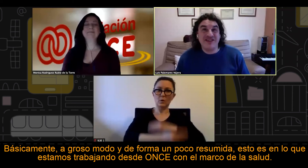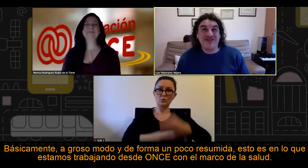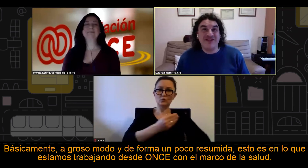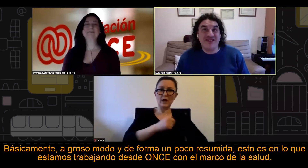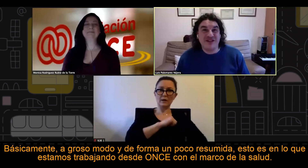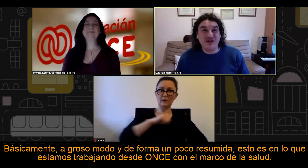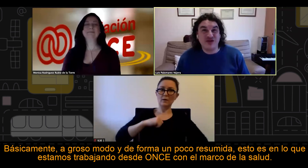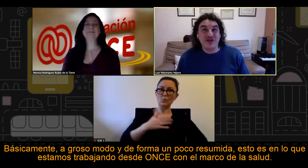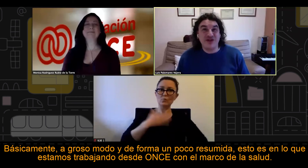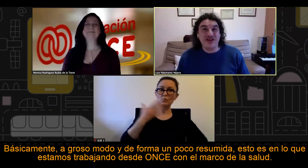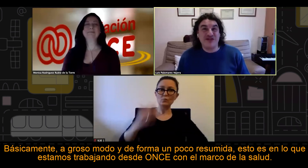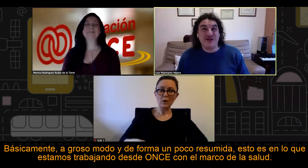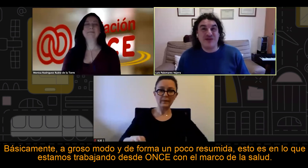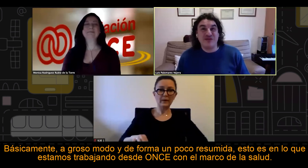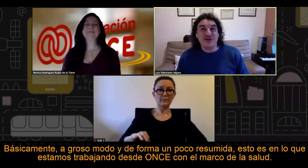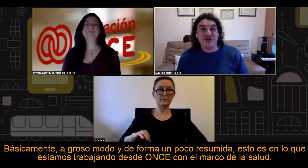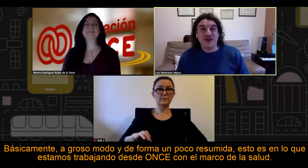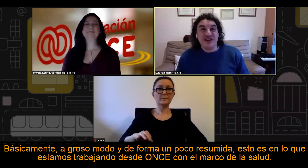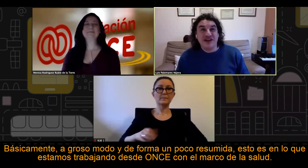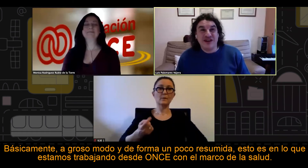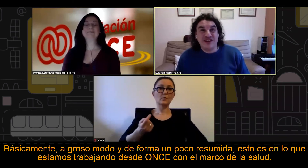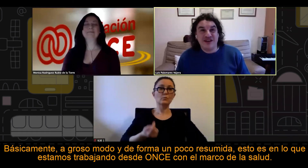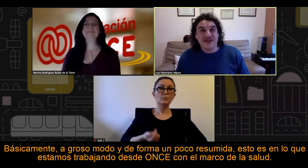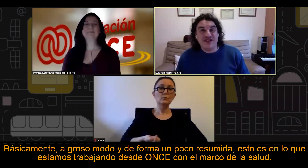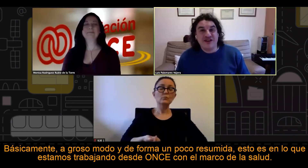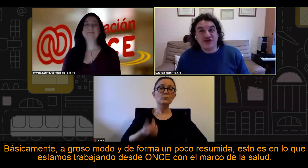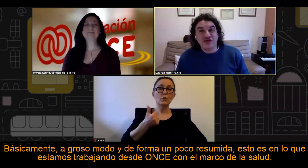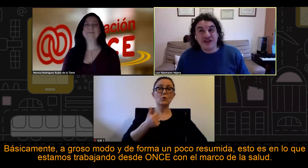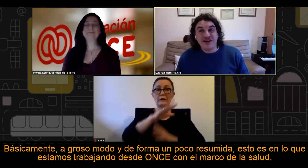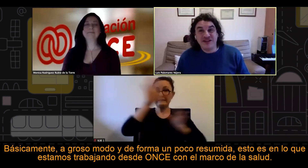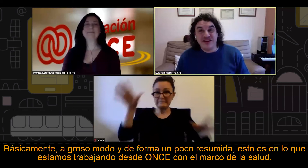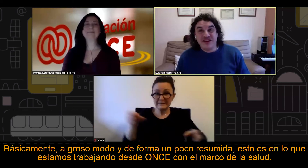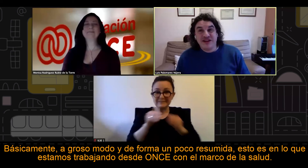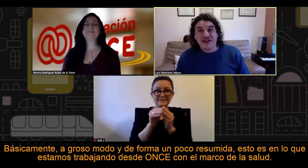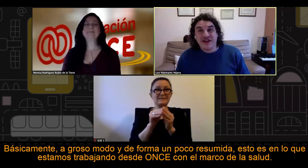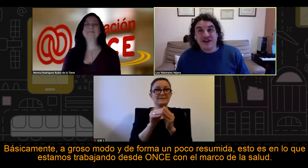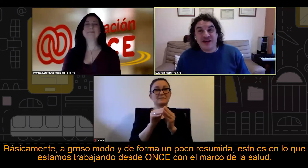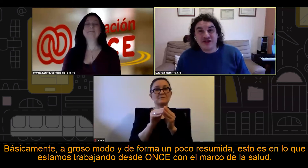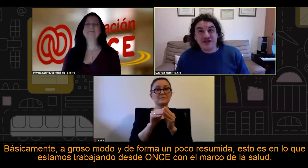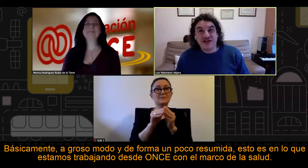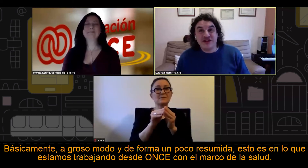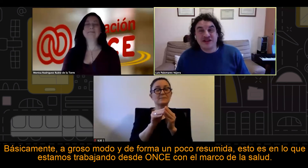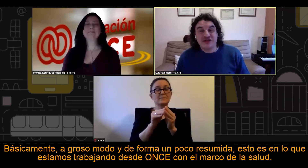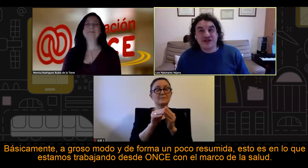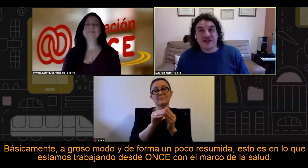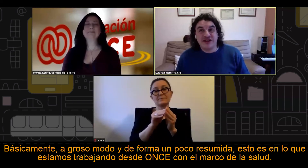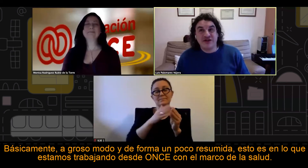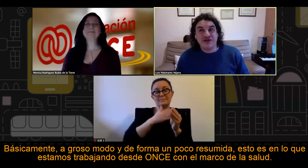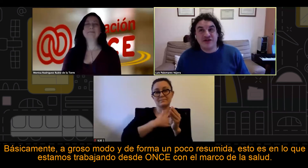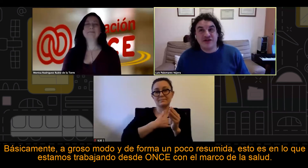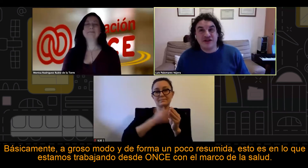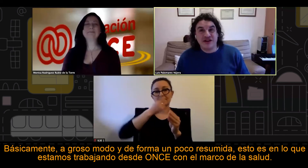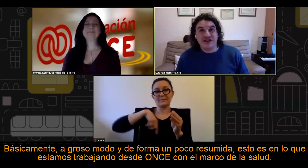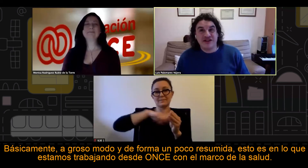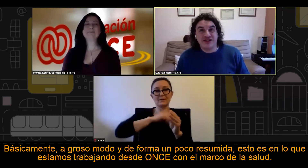básicamente, grosso modo y de forma un poco resumida, esto es en lo que estamos